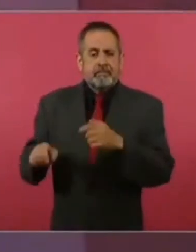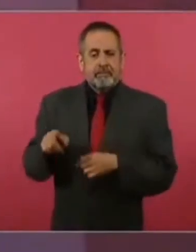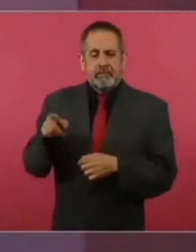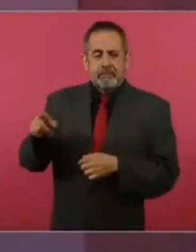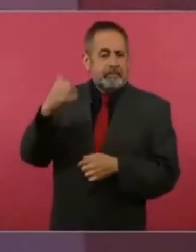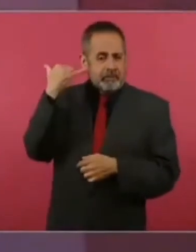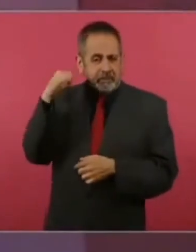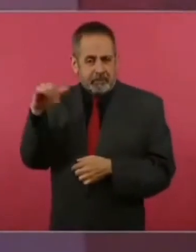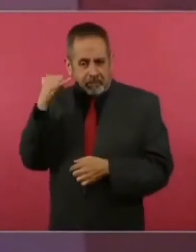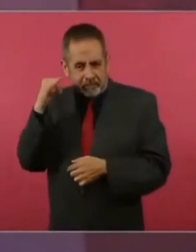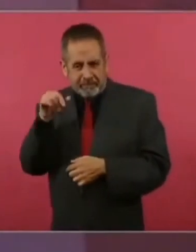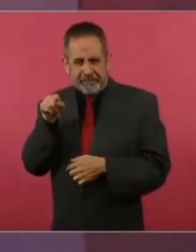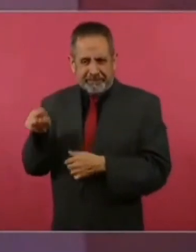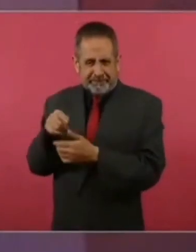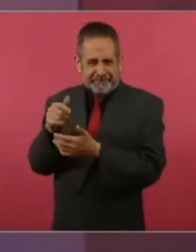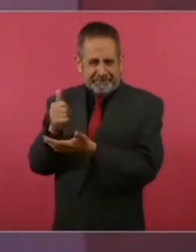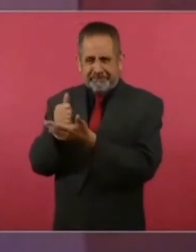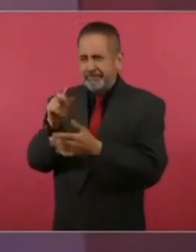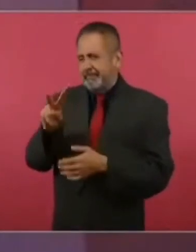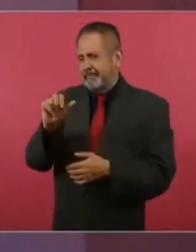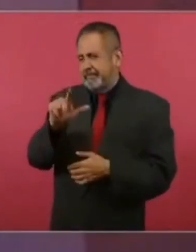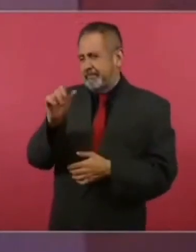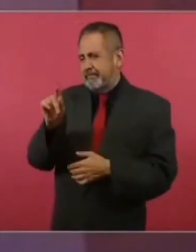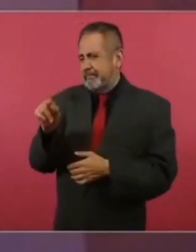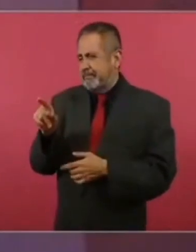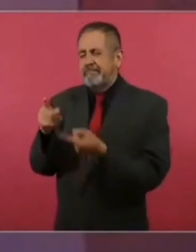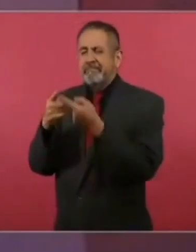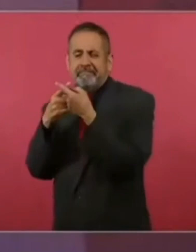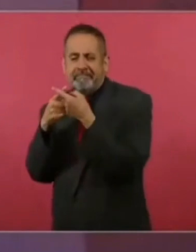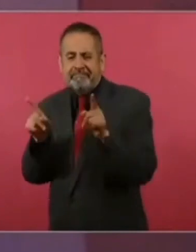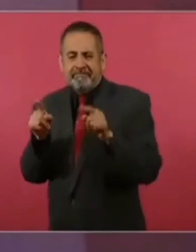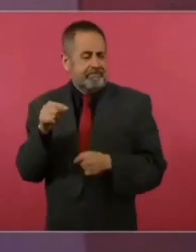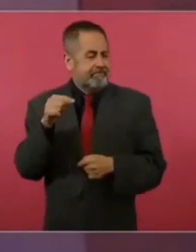Valladolid en Yucatán que Chilpancingo